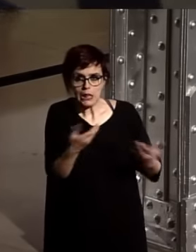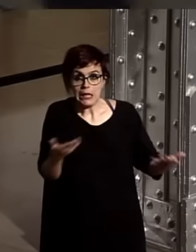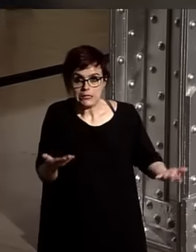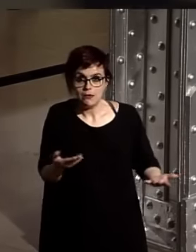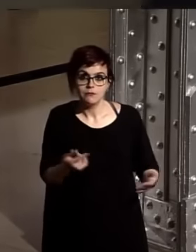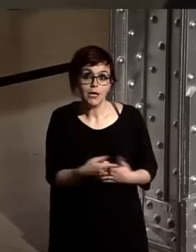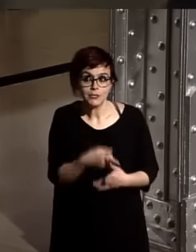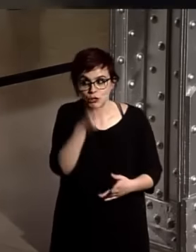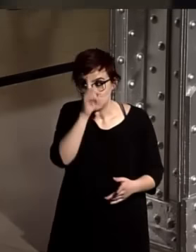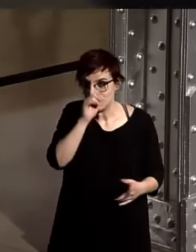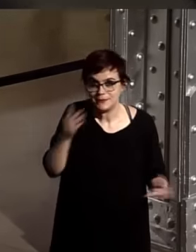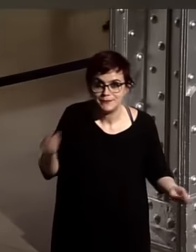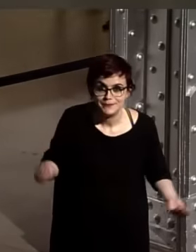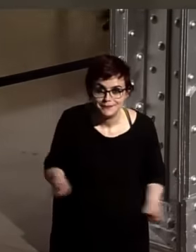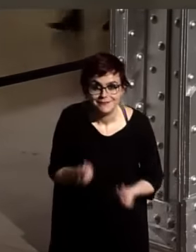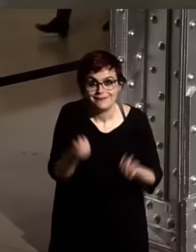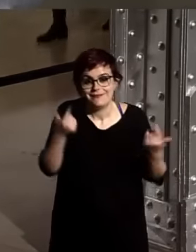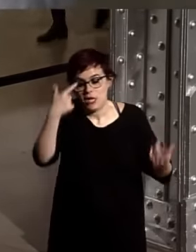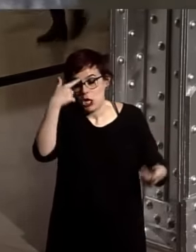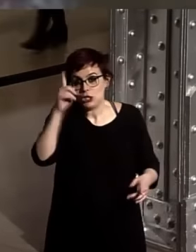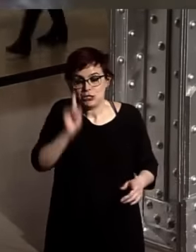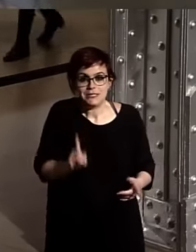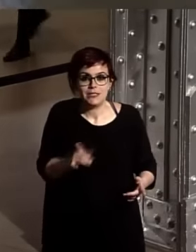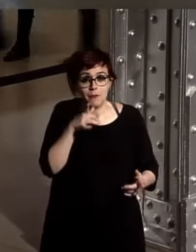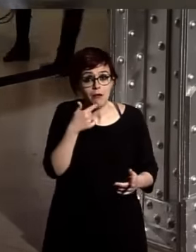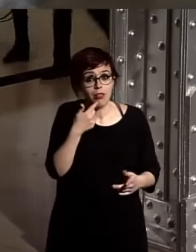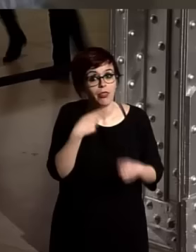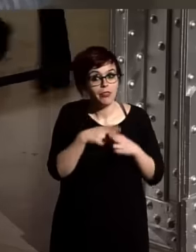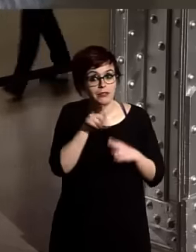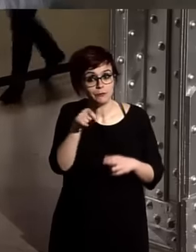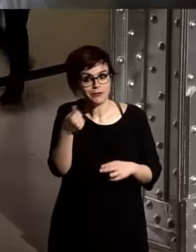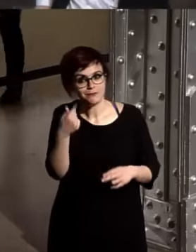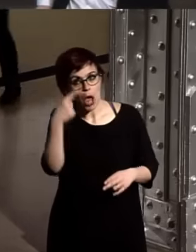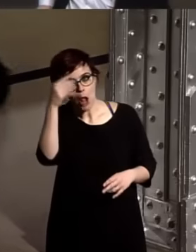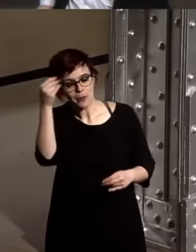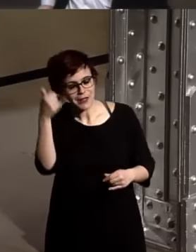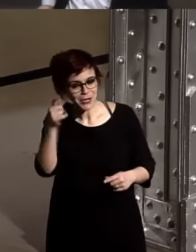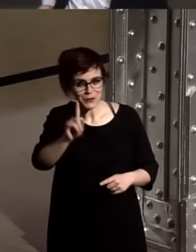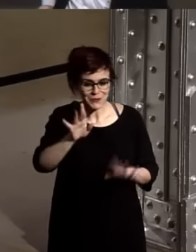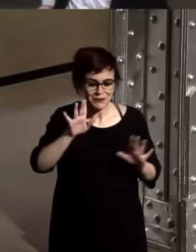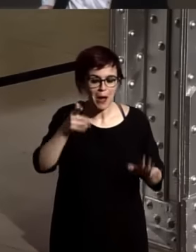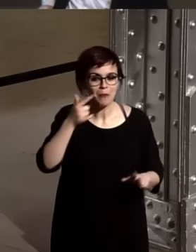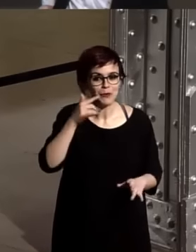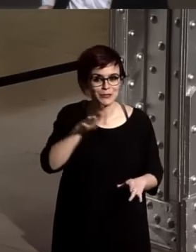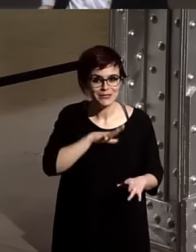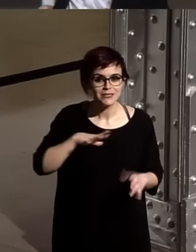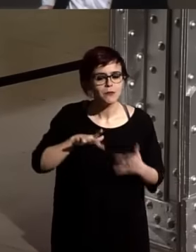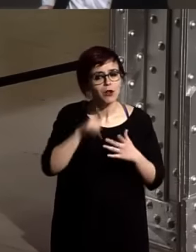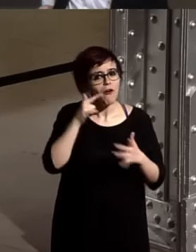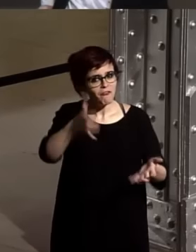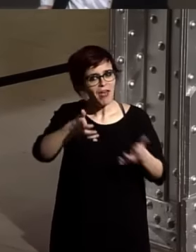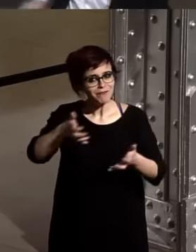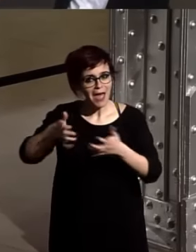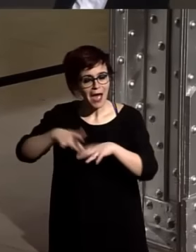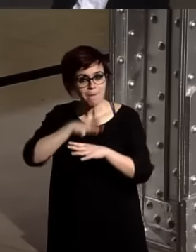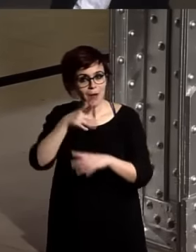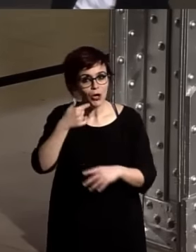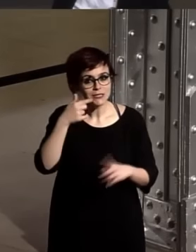no lo sé la gente no bueno espera no digas ninguno porque luego se te olvida otro y no sé qué bueno la verdad es que a veces es una ventaja pero estaba